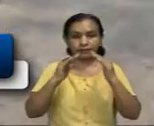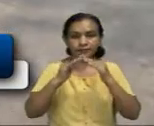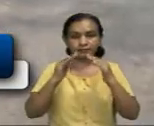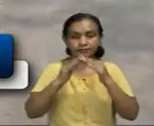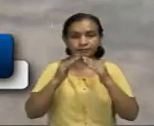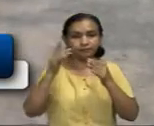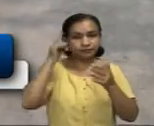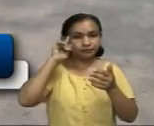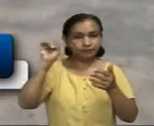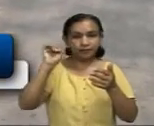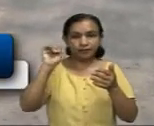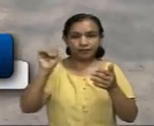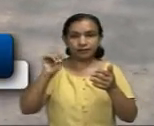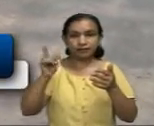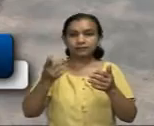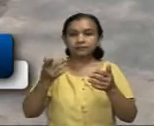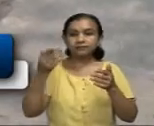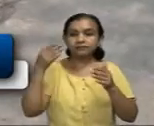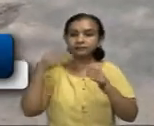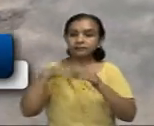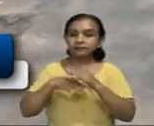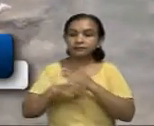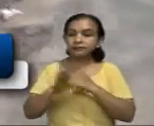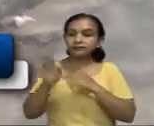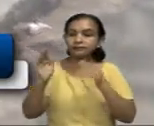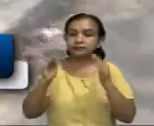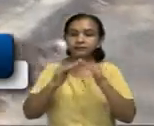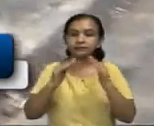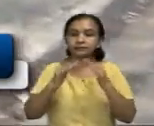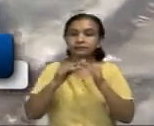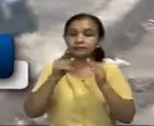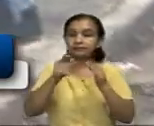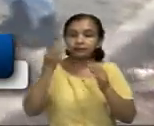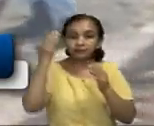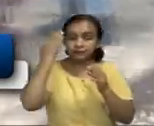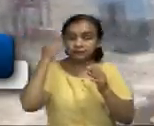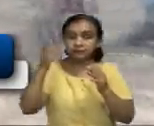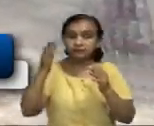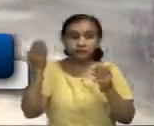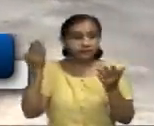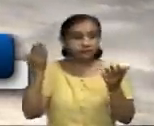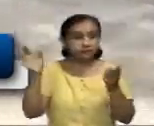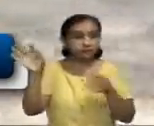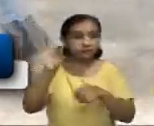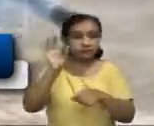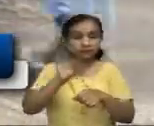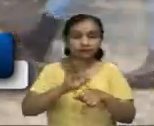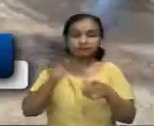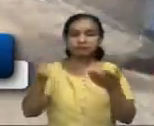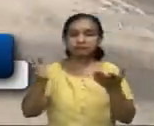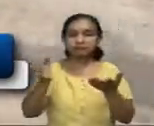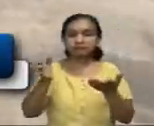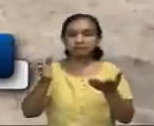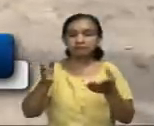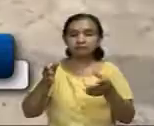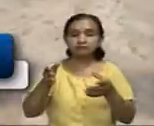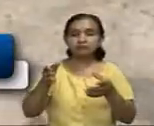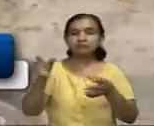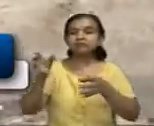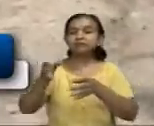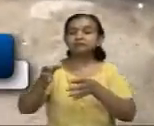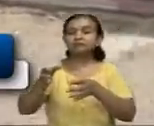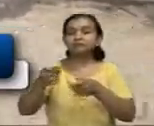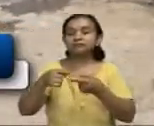nadie sospecha. Cuando nosotros llegamos a los hogares, decimos, ¿usted sabe cuáles son los criaderos de zancudo? Sí, me dicen, en el